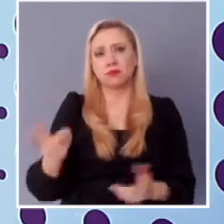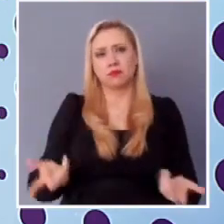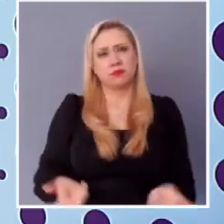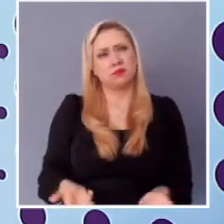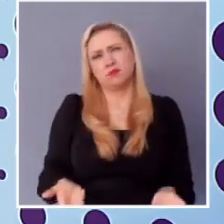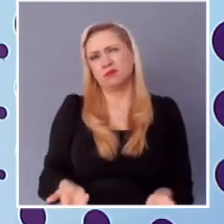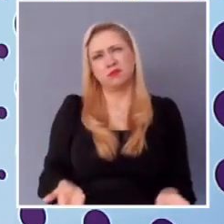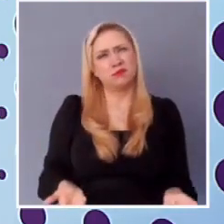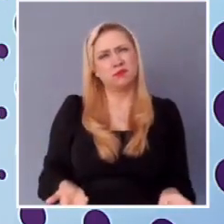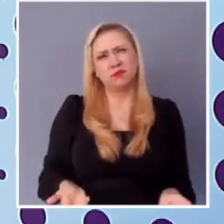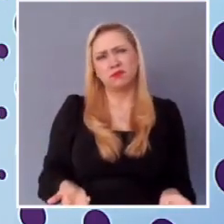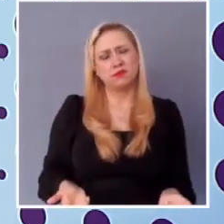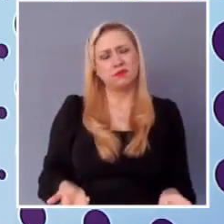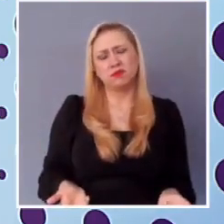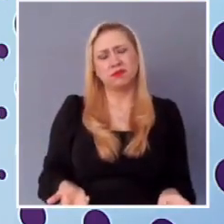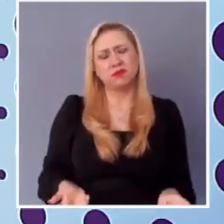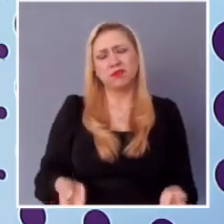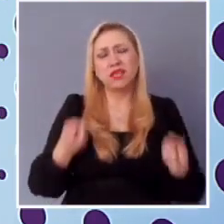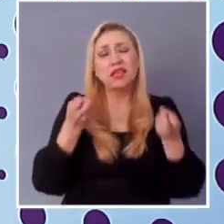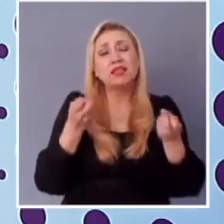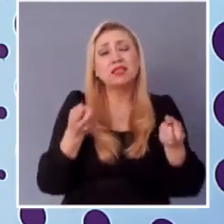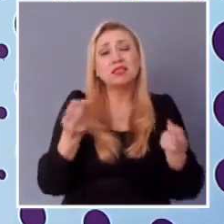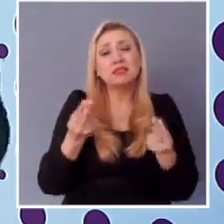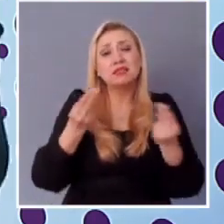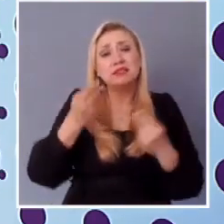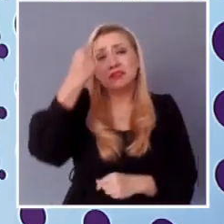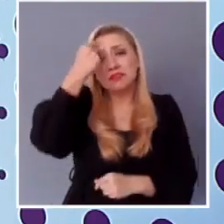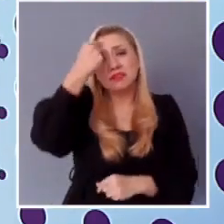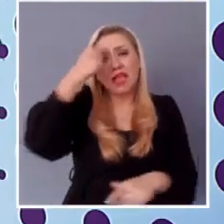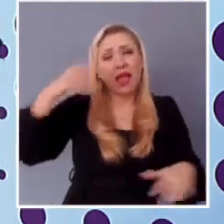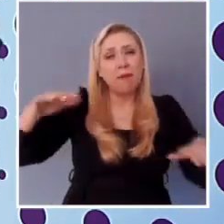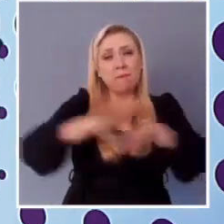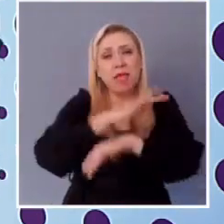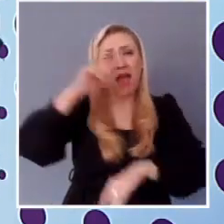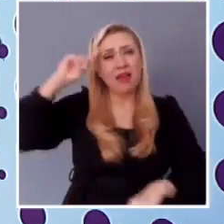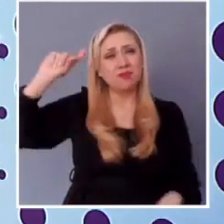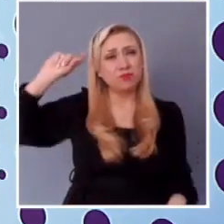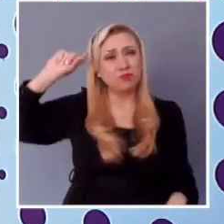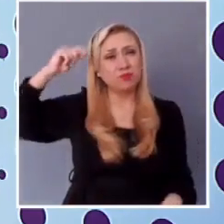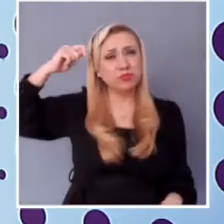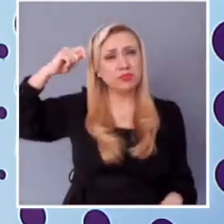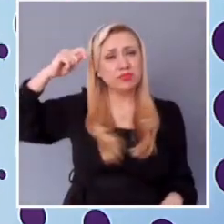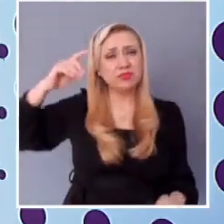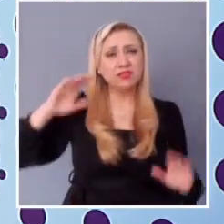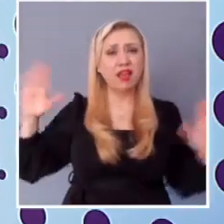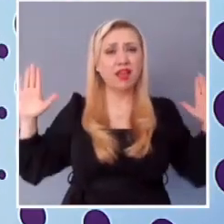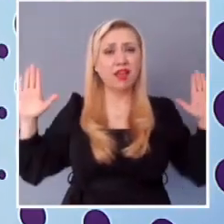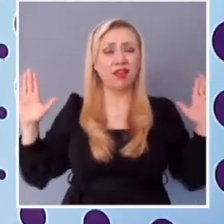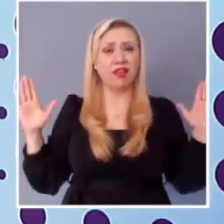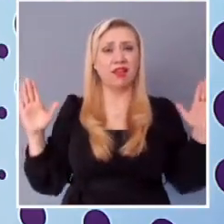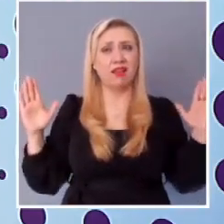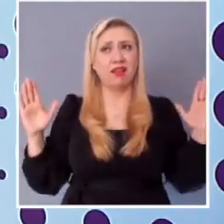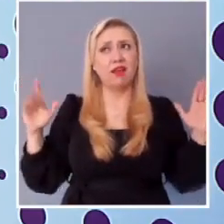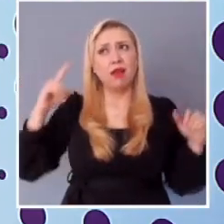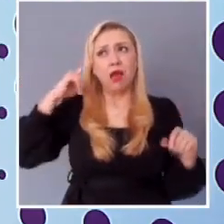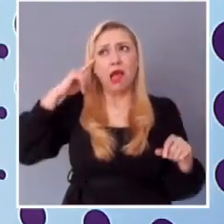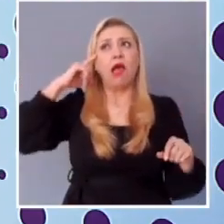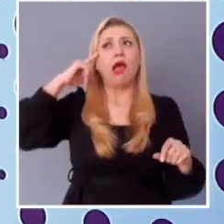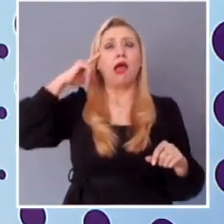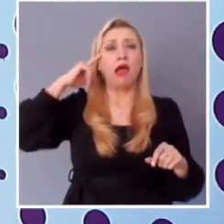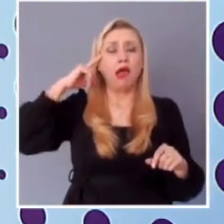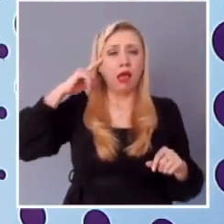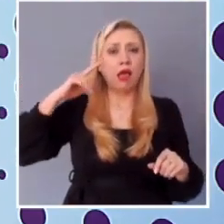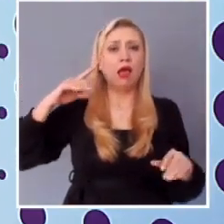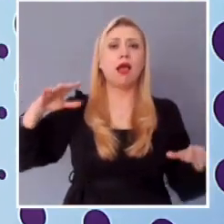peligrosidad son parte de lo que tenemos que trabajar como sociedad para también alcanzar una reforma en